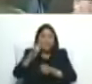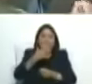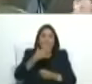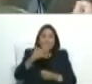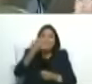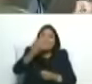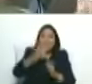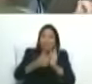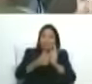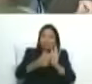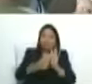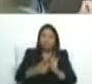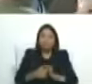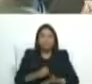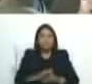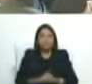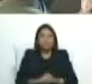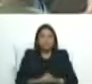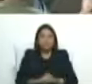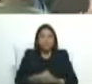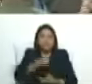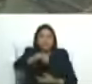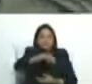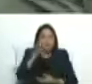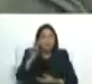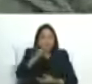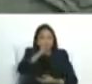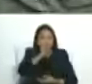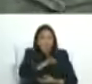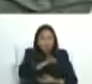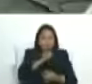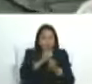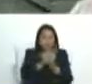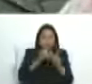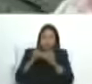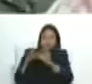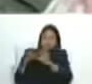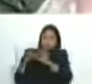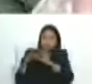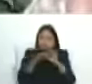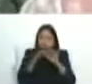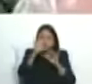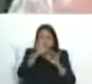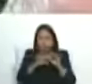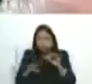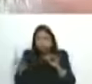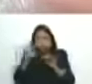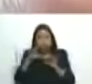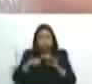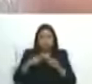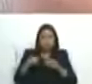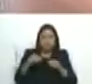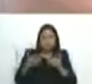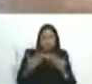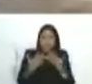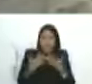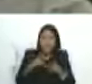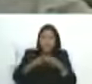de nuestra vocación libertaria de nuestra vocación unionista de nuestra capacidad diplomática.